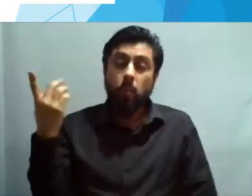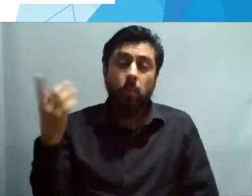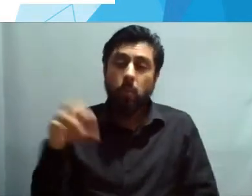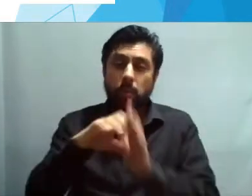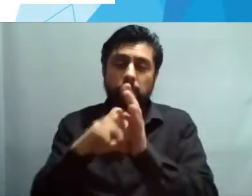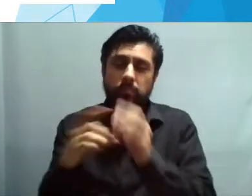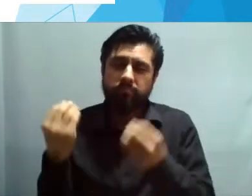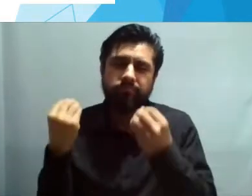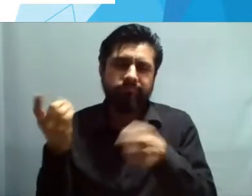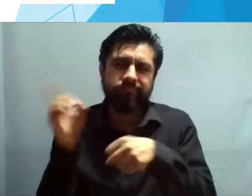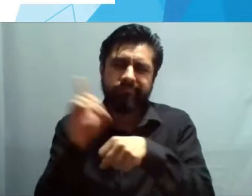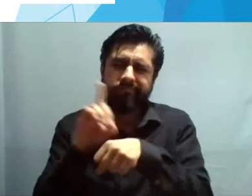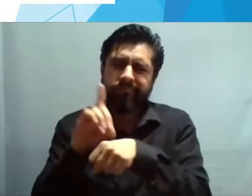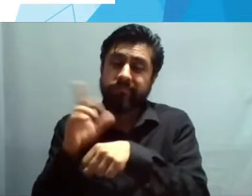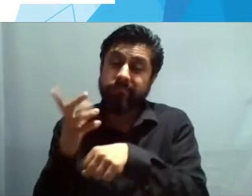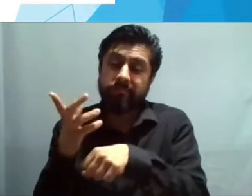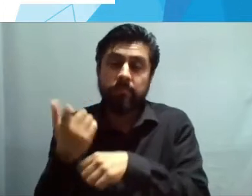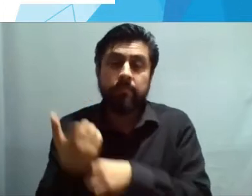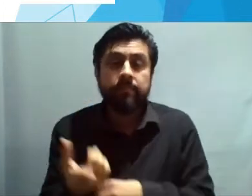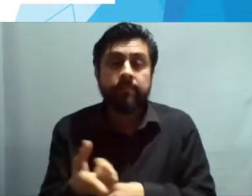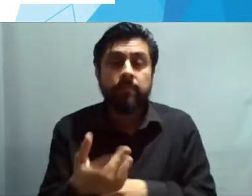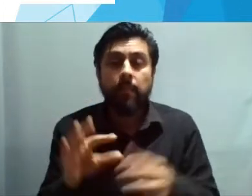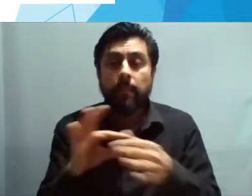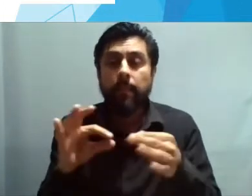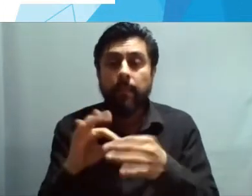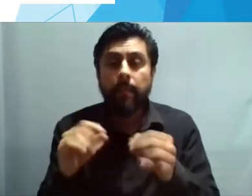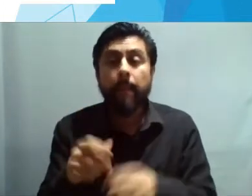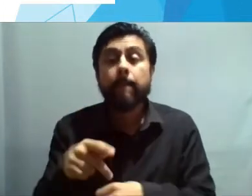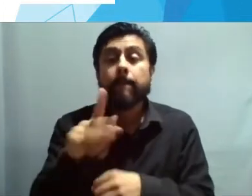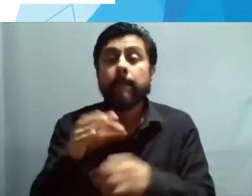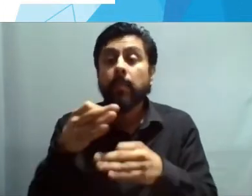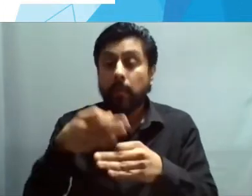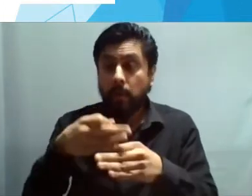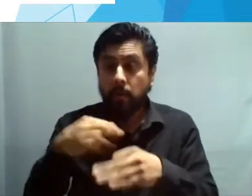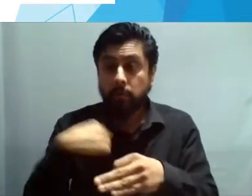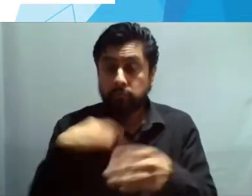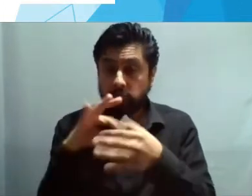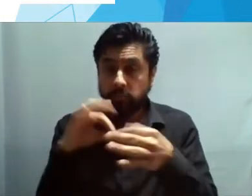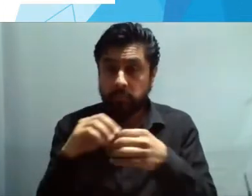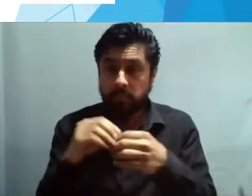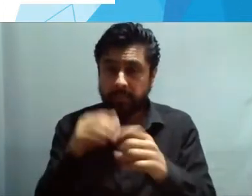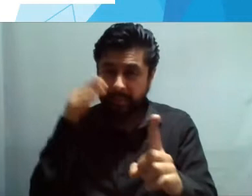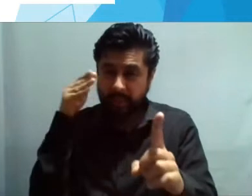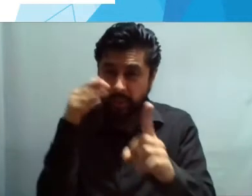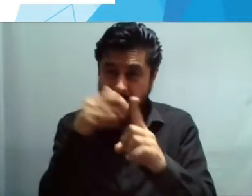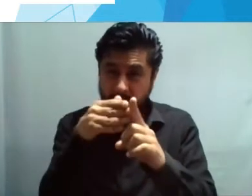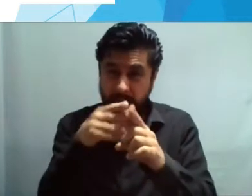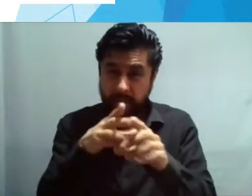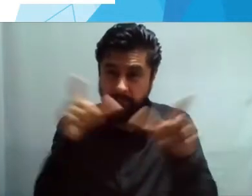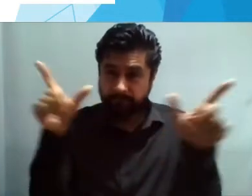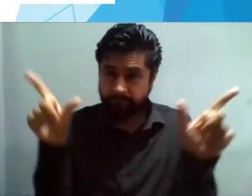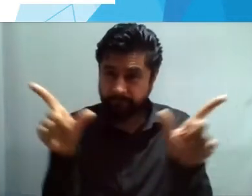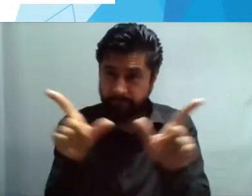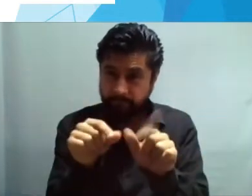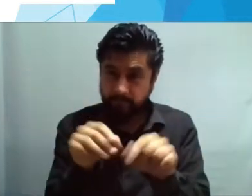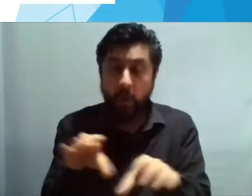intentando concentrar la información para llevarlo muy puntualmente a cada uno de ustedes. ¿Cómo debiera ser